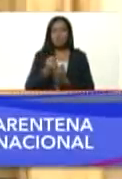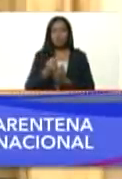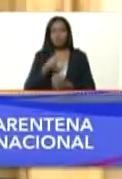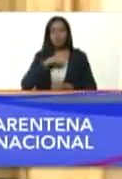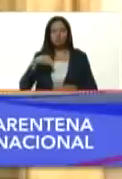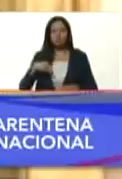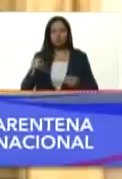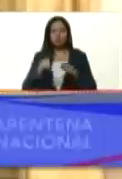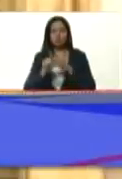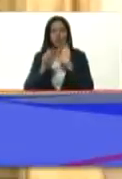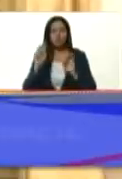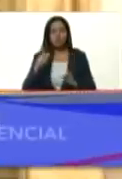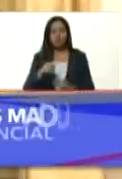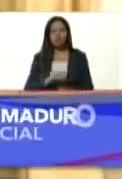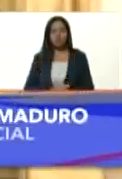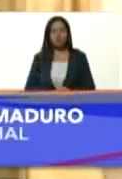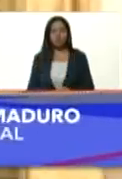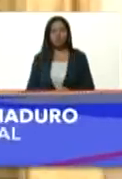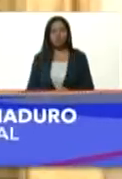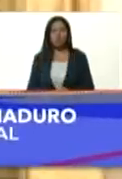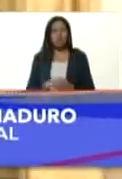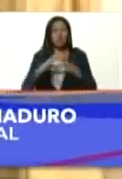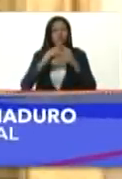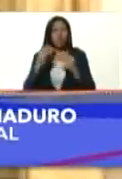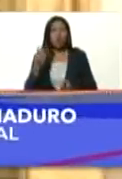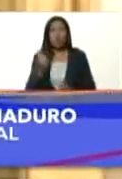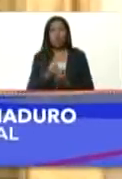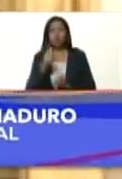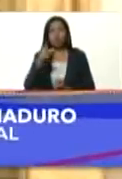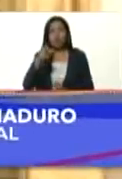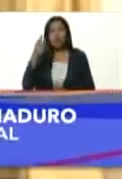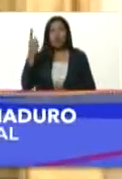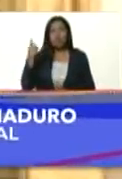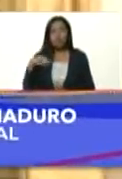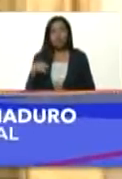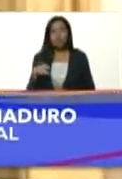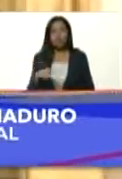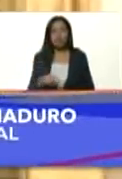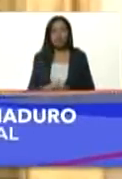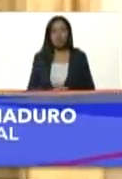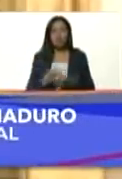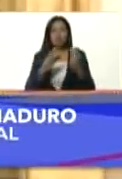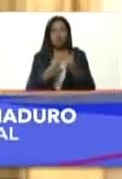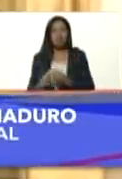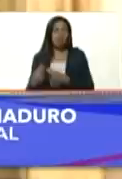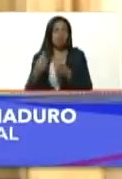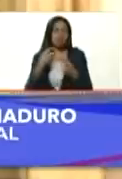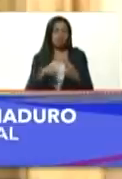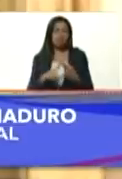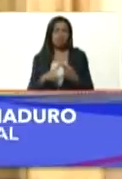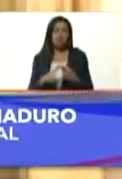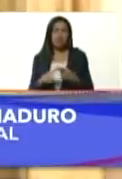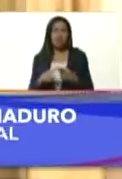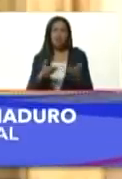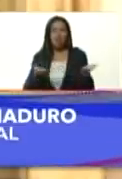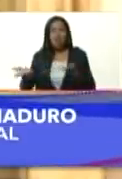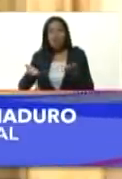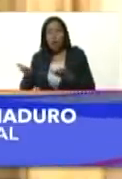conmigo para todo el apoyo que ustedes necesiten, financiero,